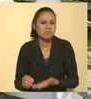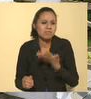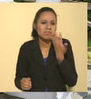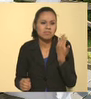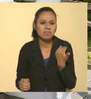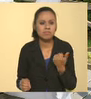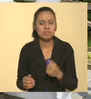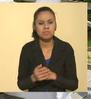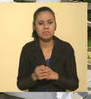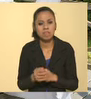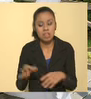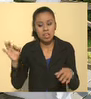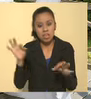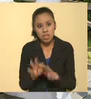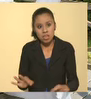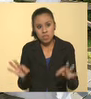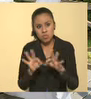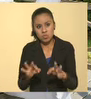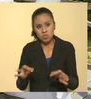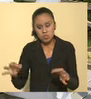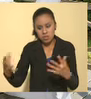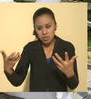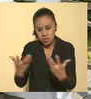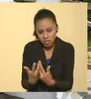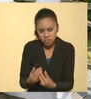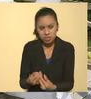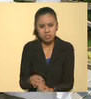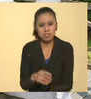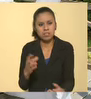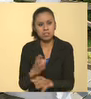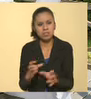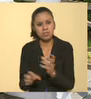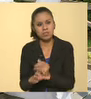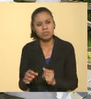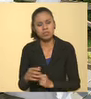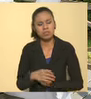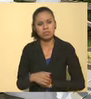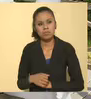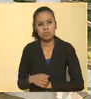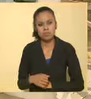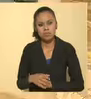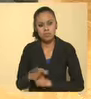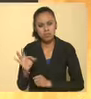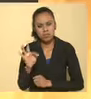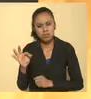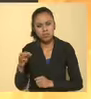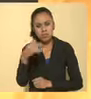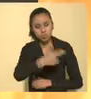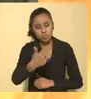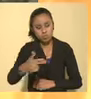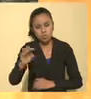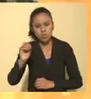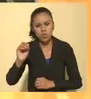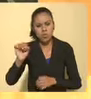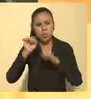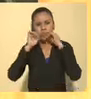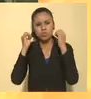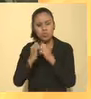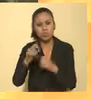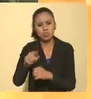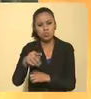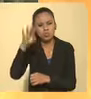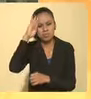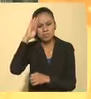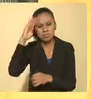es que combinen los elementos para crear una sensación. Así es, puede ser en un hotel, puede ser en un salón, sí, pero que tú pienses que estás en un